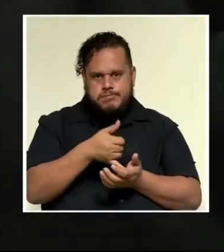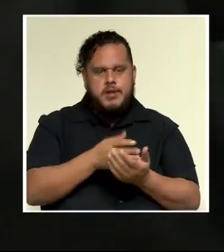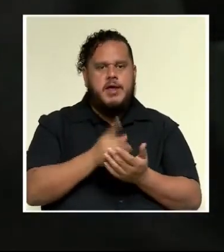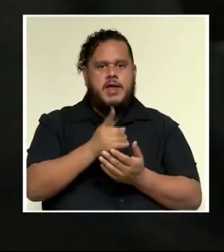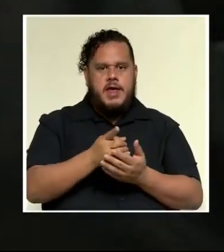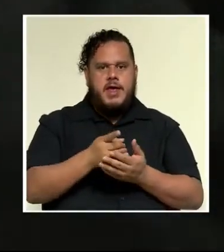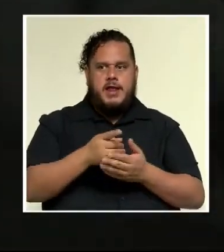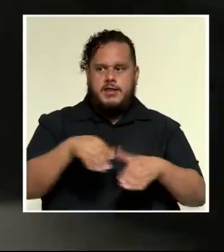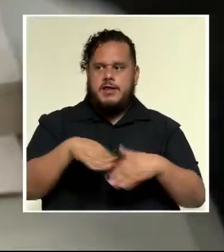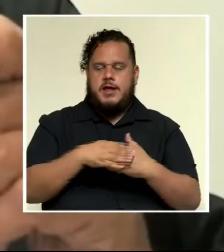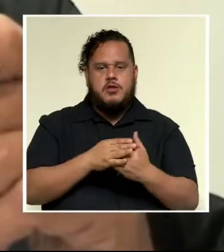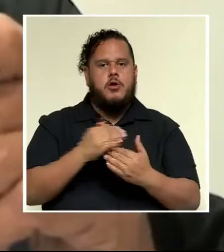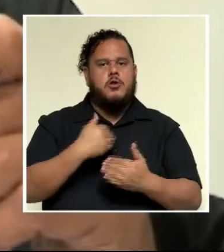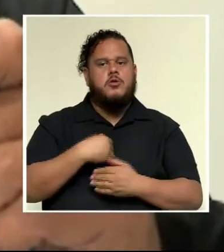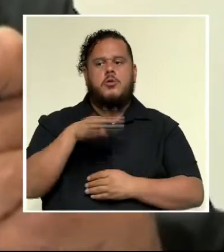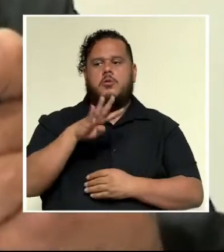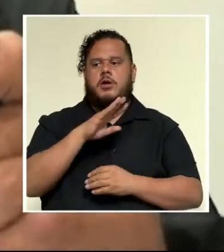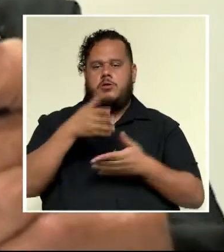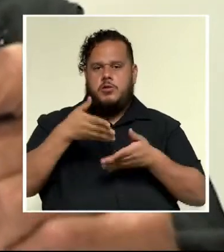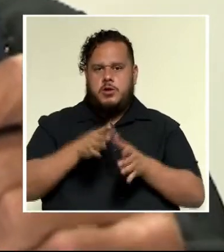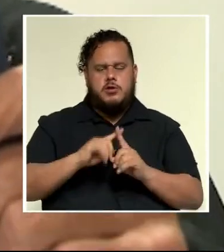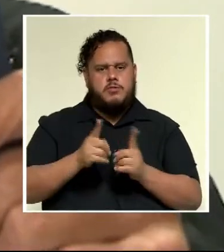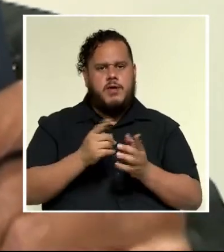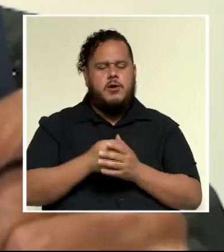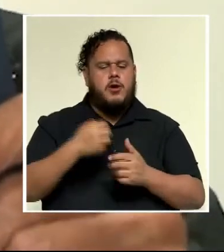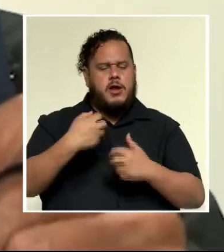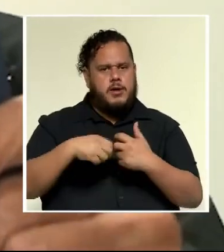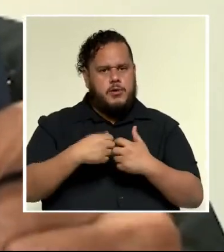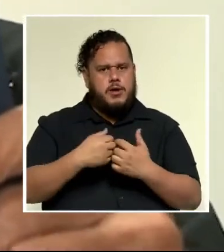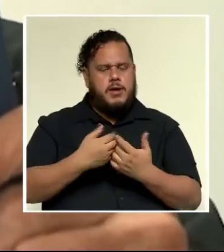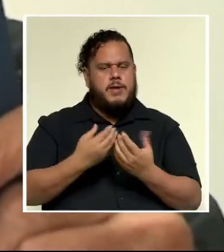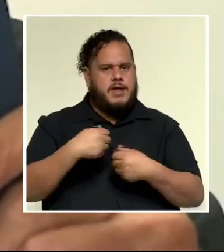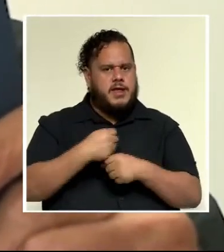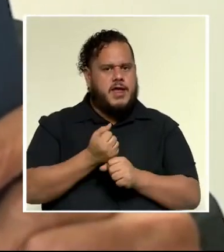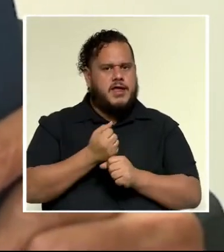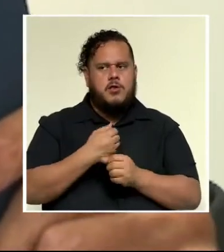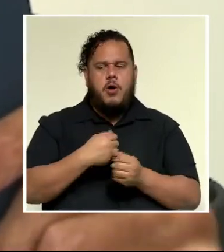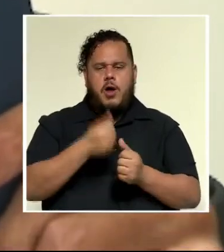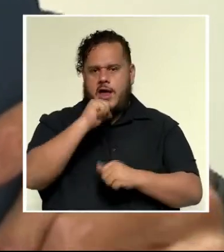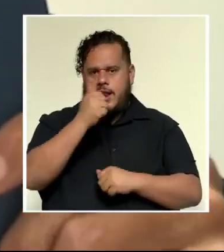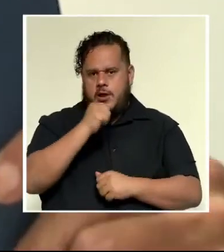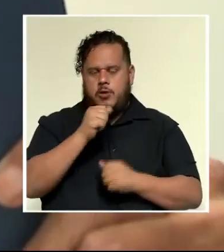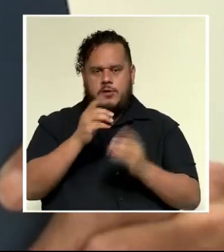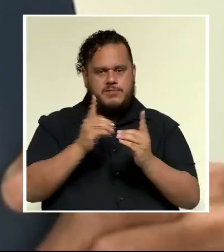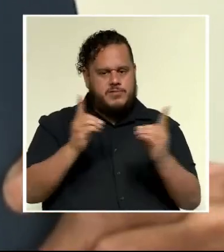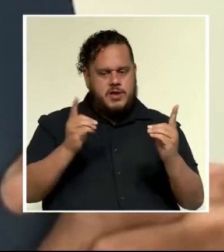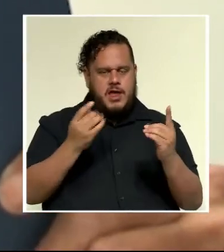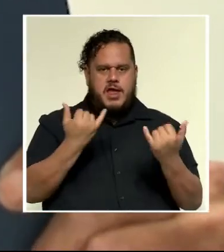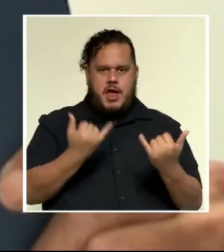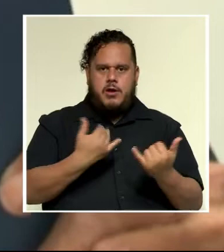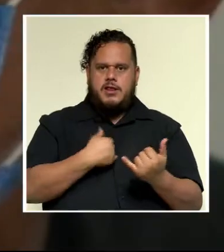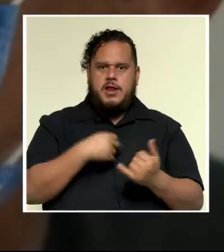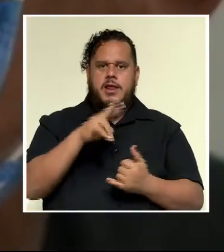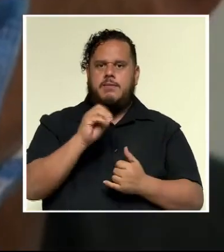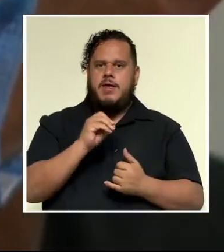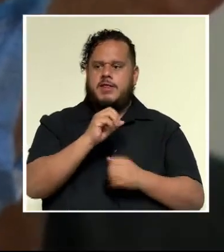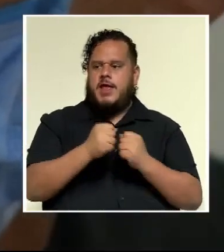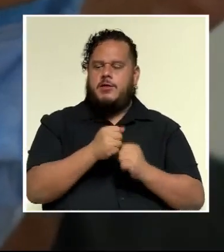tuvo 4 hijos. Pero debido al daño que le causó el consumo se divorció y ahora tiene 20 años de no ver a su